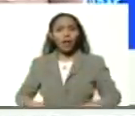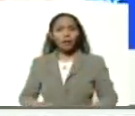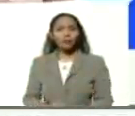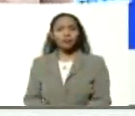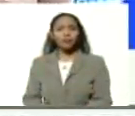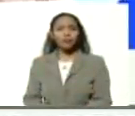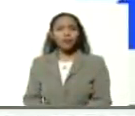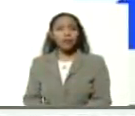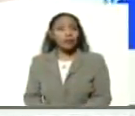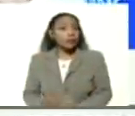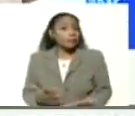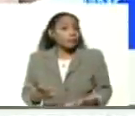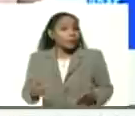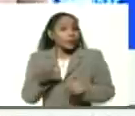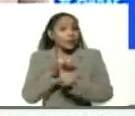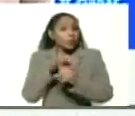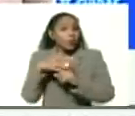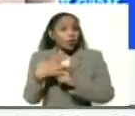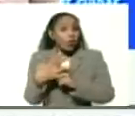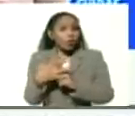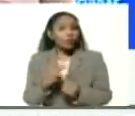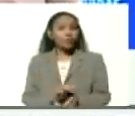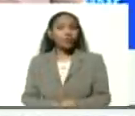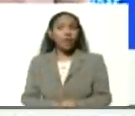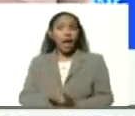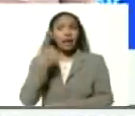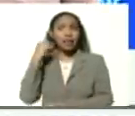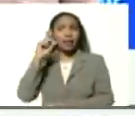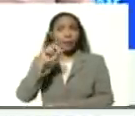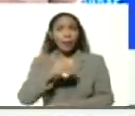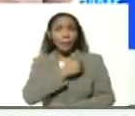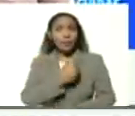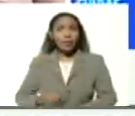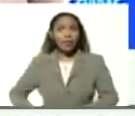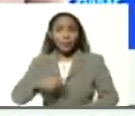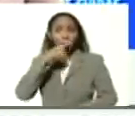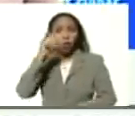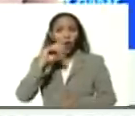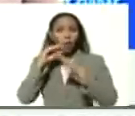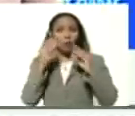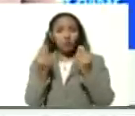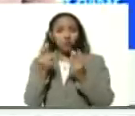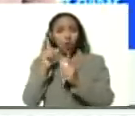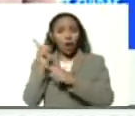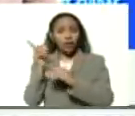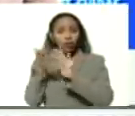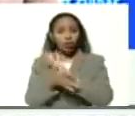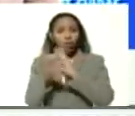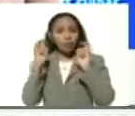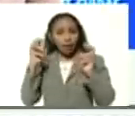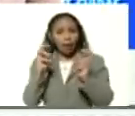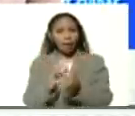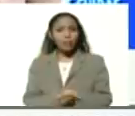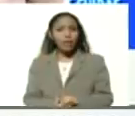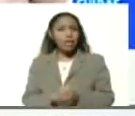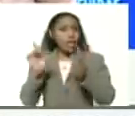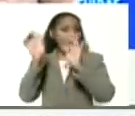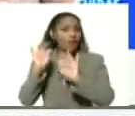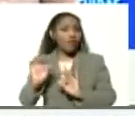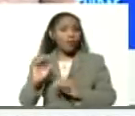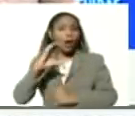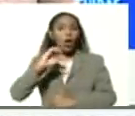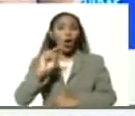Y es la situación. Ayer también el presidente Nicolás Maduro habló mucho de esto, del mecanismo